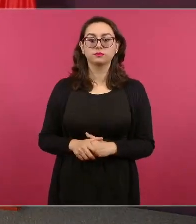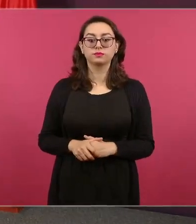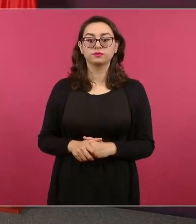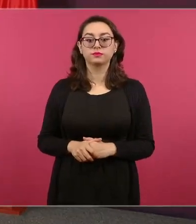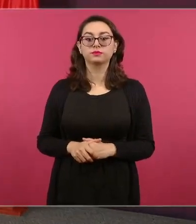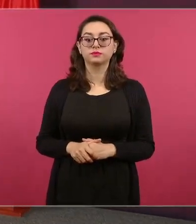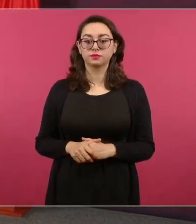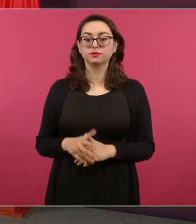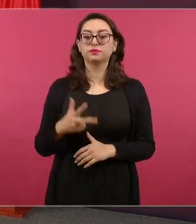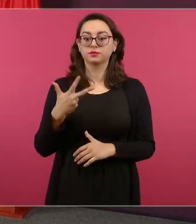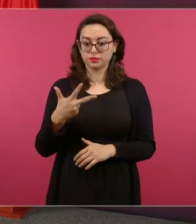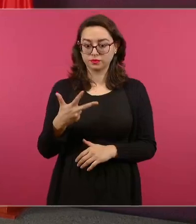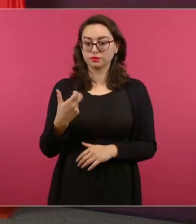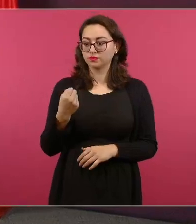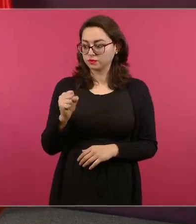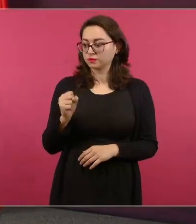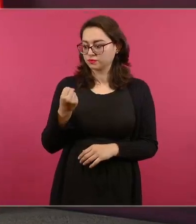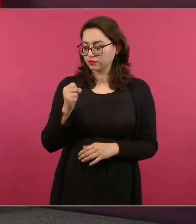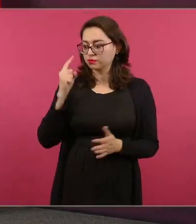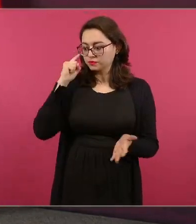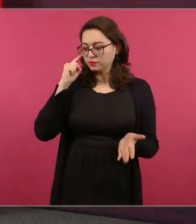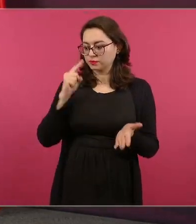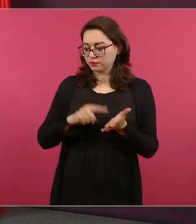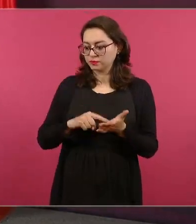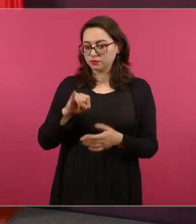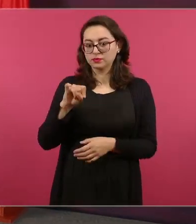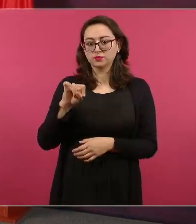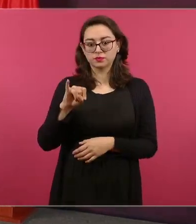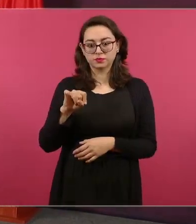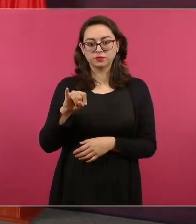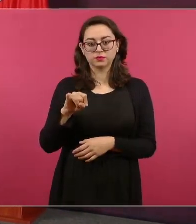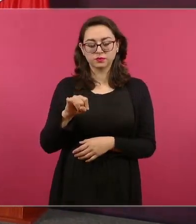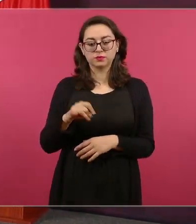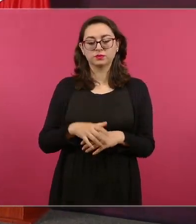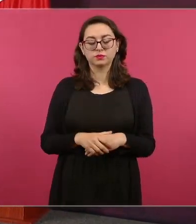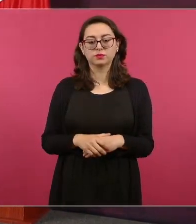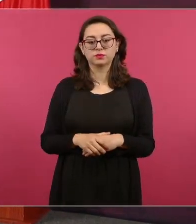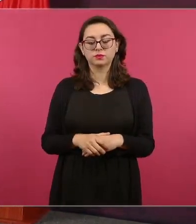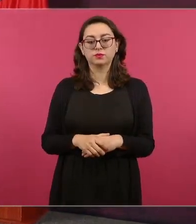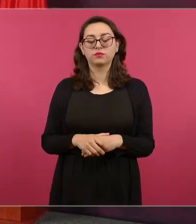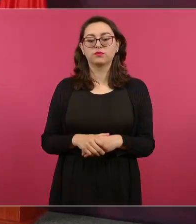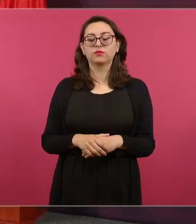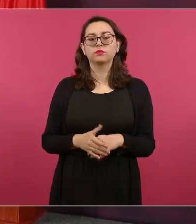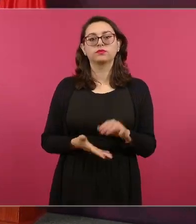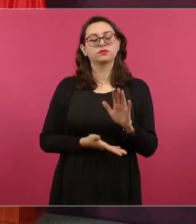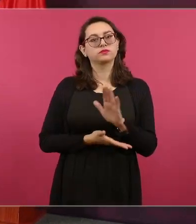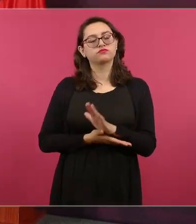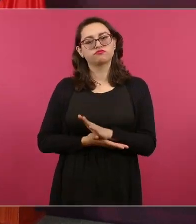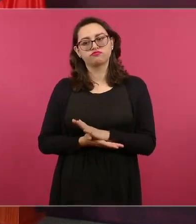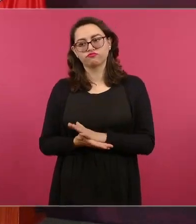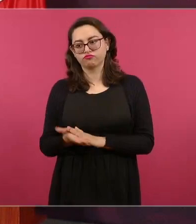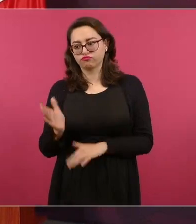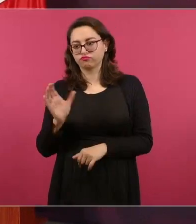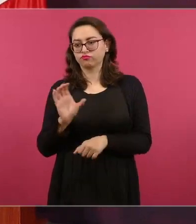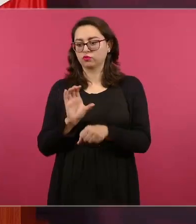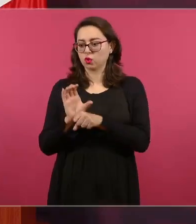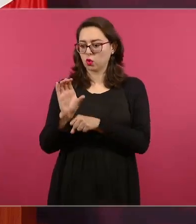Sí, creo que es 8. Sí. Y vamos a Colombia, creo que a